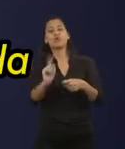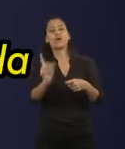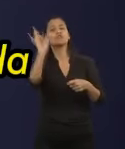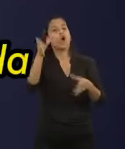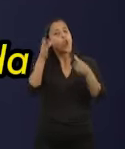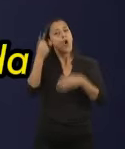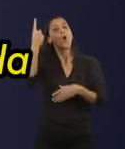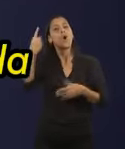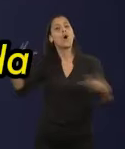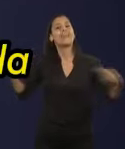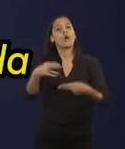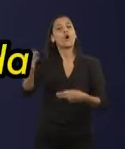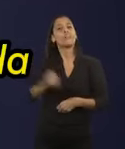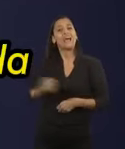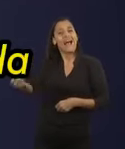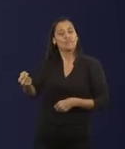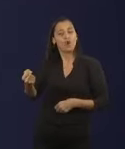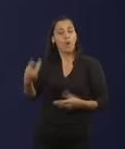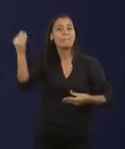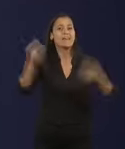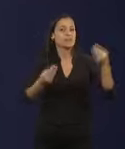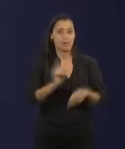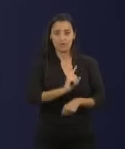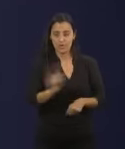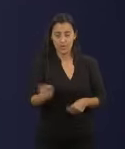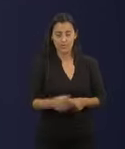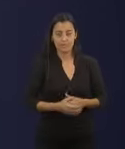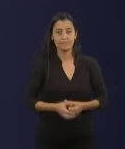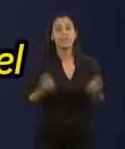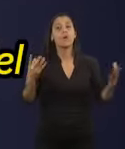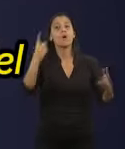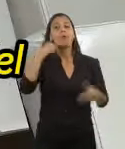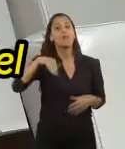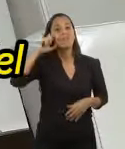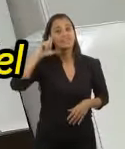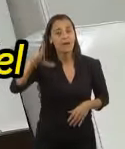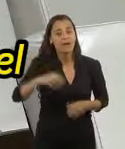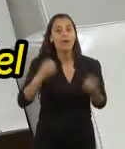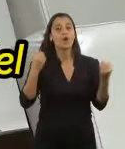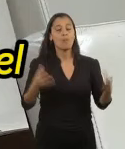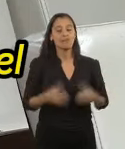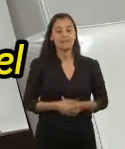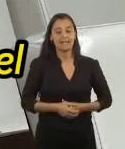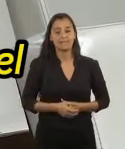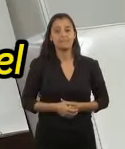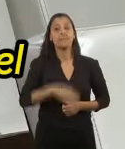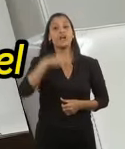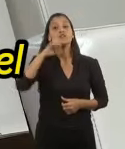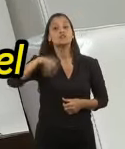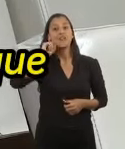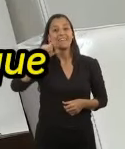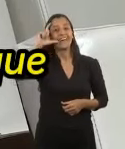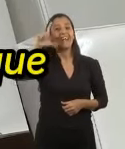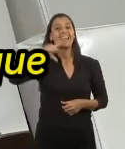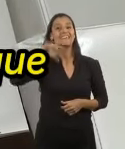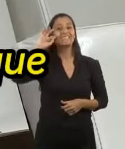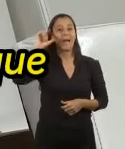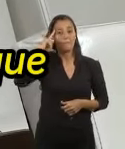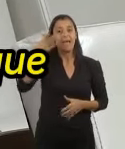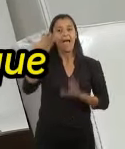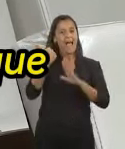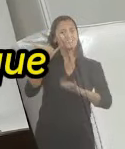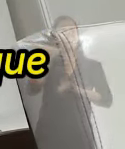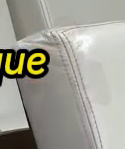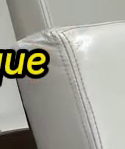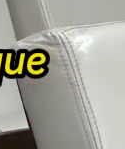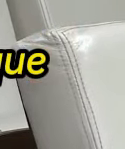apenas una partida presupuestaria Buenos días Manuel cómo estás acá Jonathan uier del destape eh ayer se dio a conocer